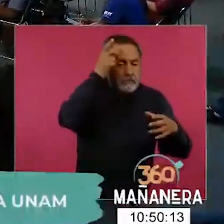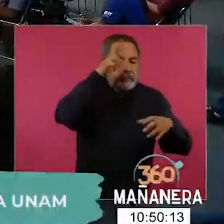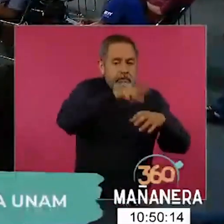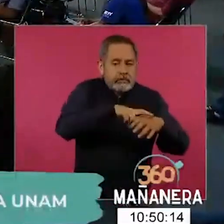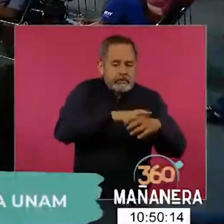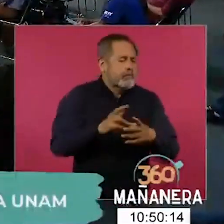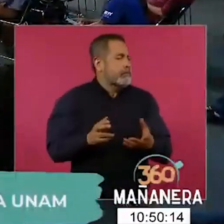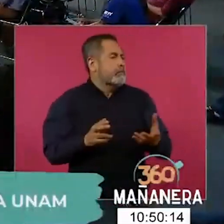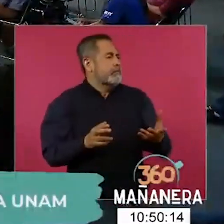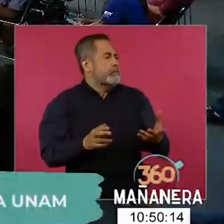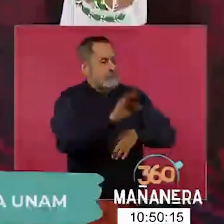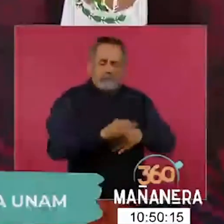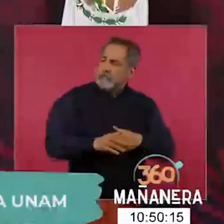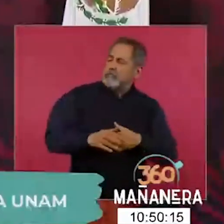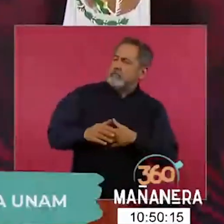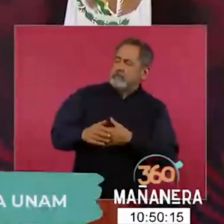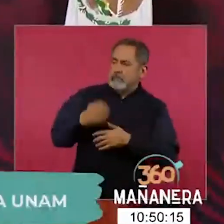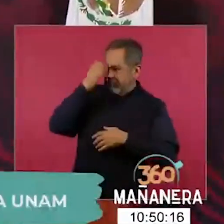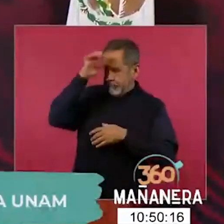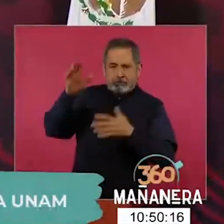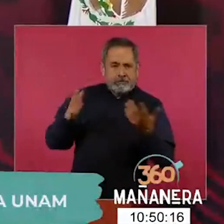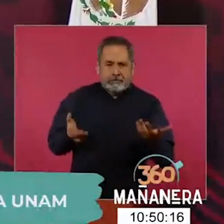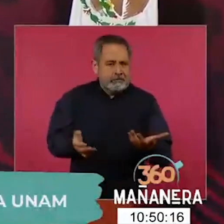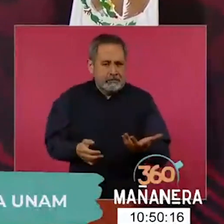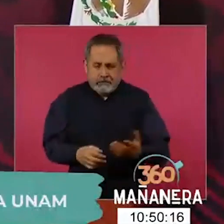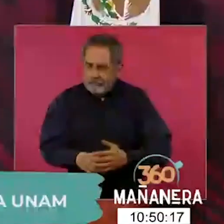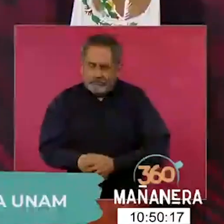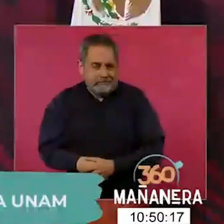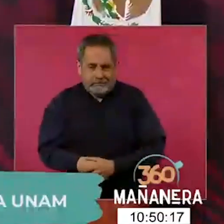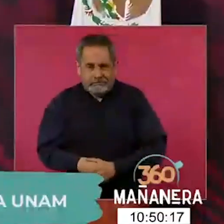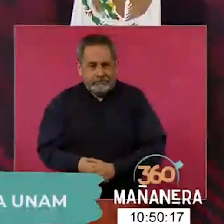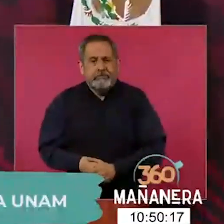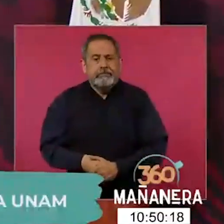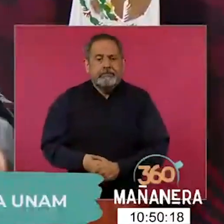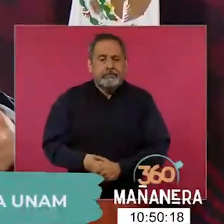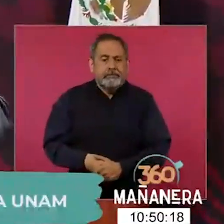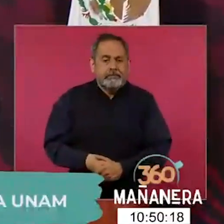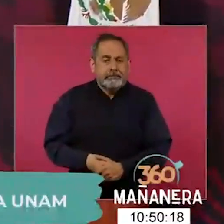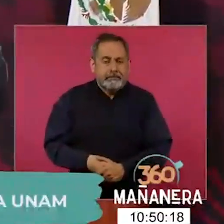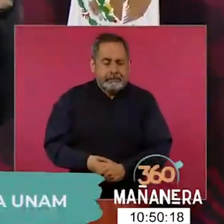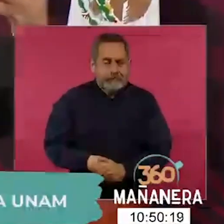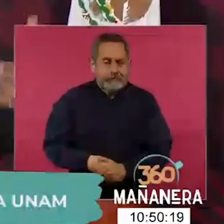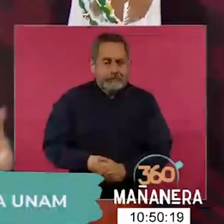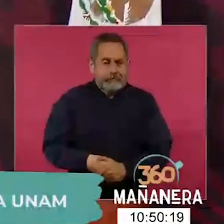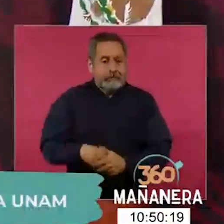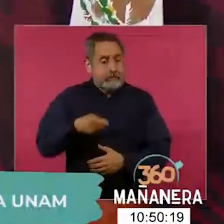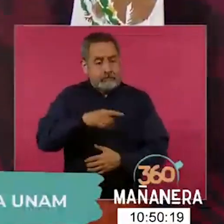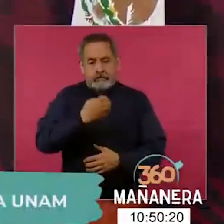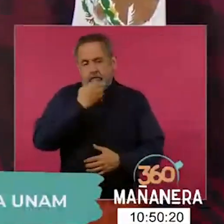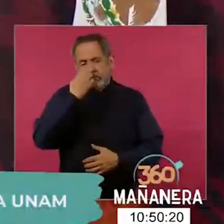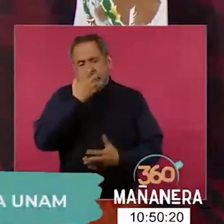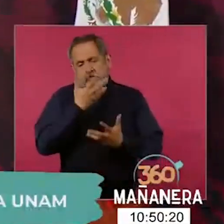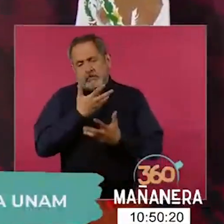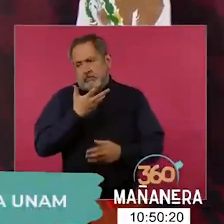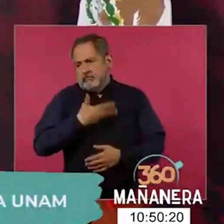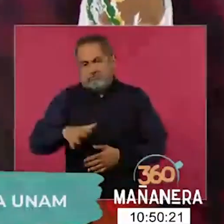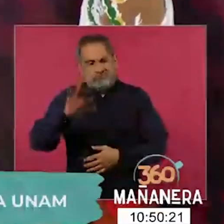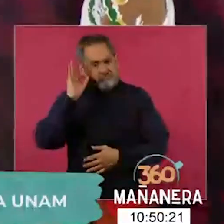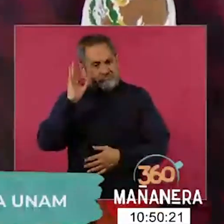maestros del ITAM, cuando era una, bueno, una gran escuela de